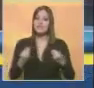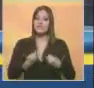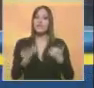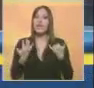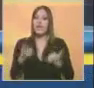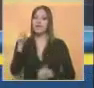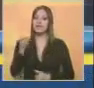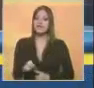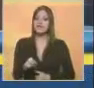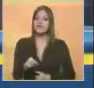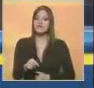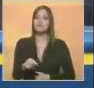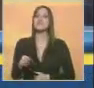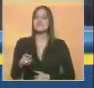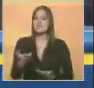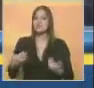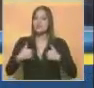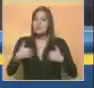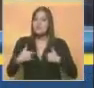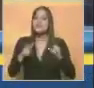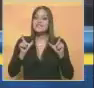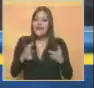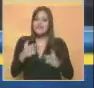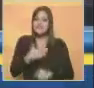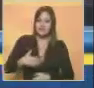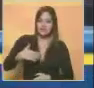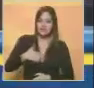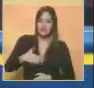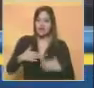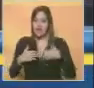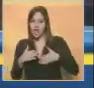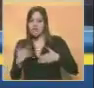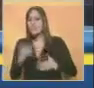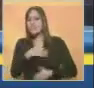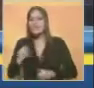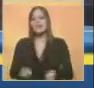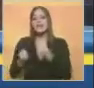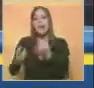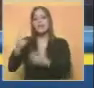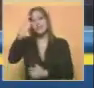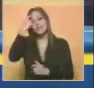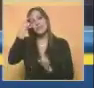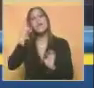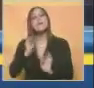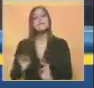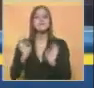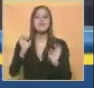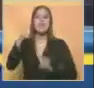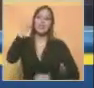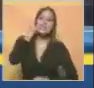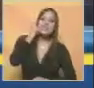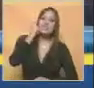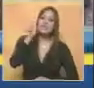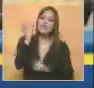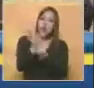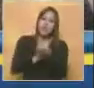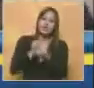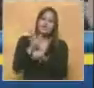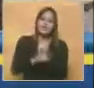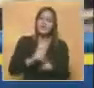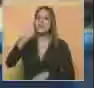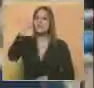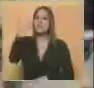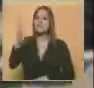acá padecen cáncer de mama y lo que queremos prácticamente es regalarles un día especial, un día donde las consintamos, un día